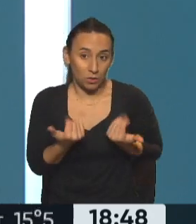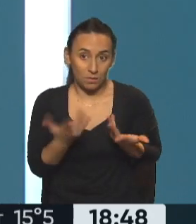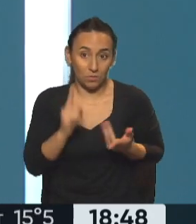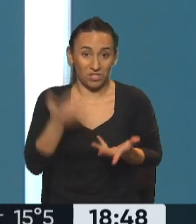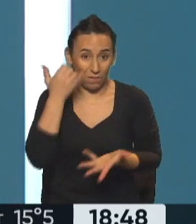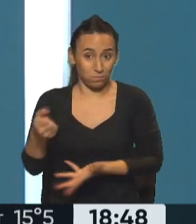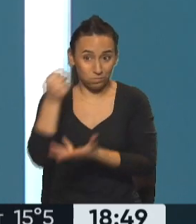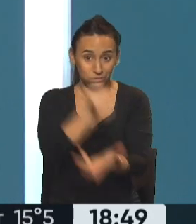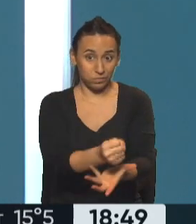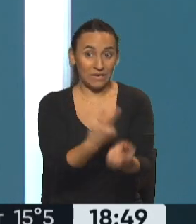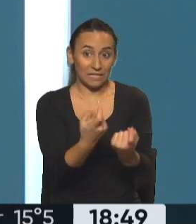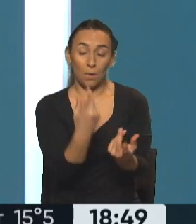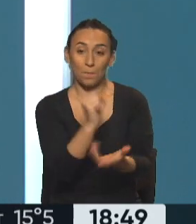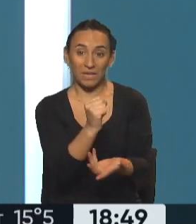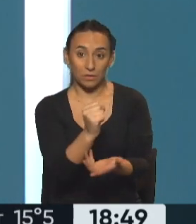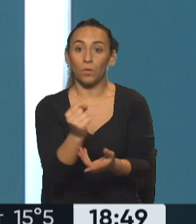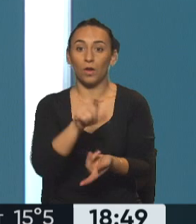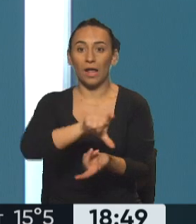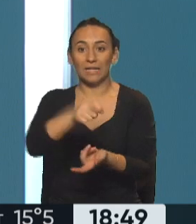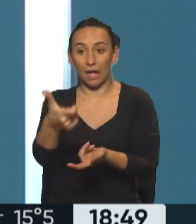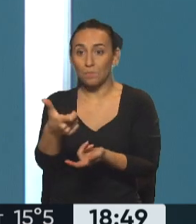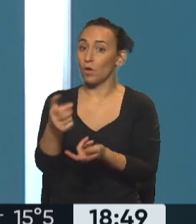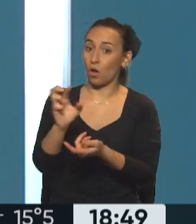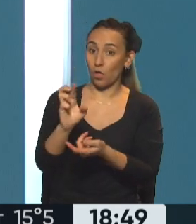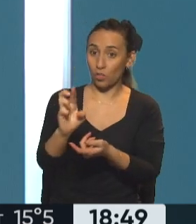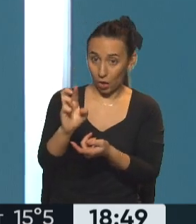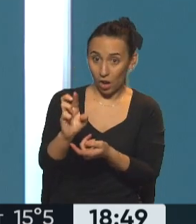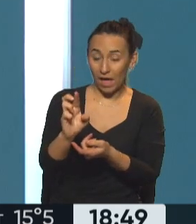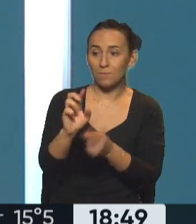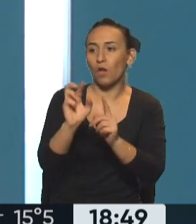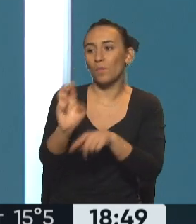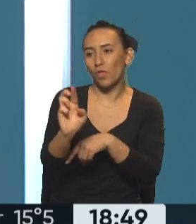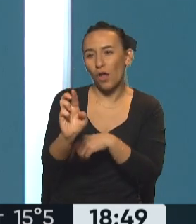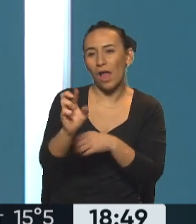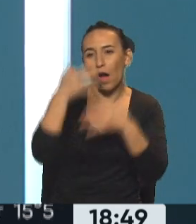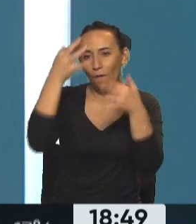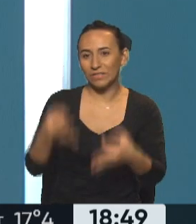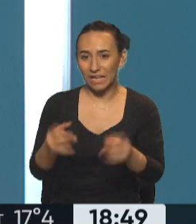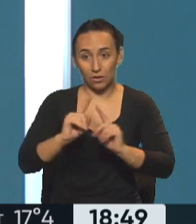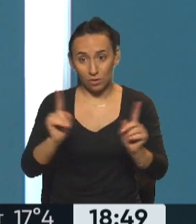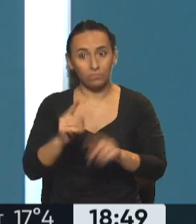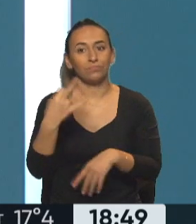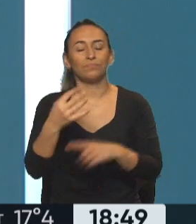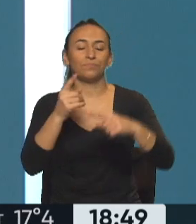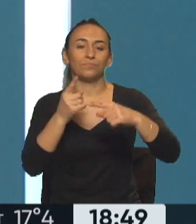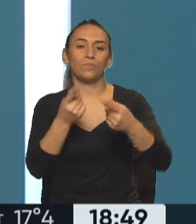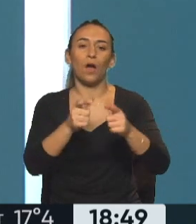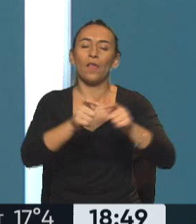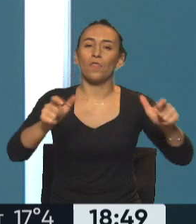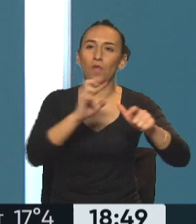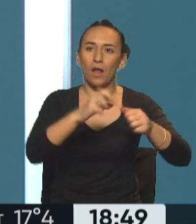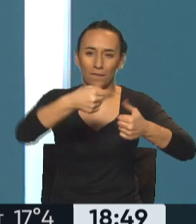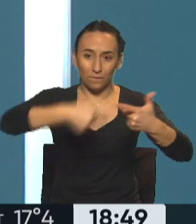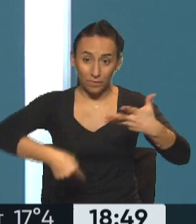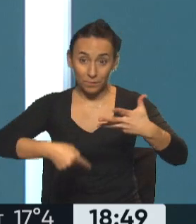pesos? Directamente pasan a estos dólares, que no son el oficial, sino que es el contado con liqui, el bolsa, el blue y demás. Y como